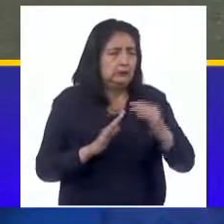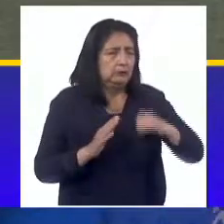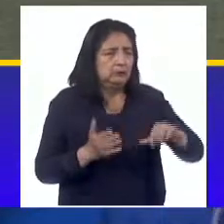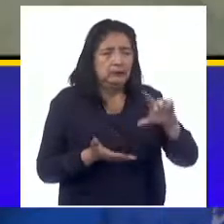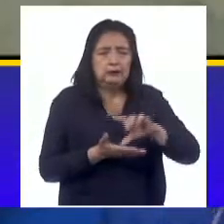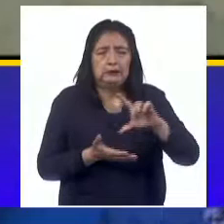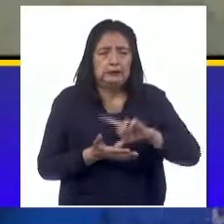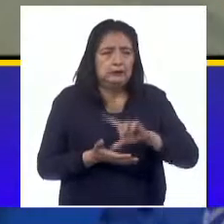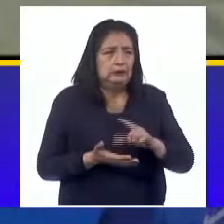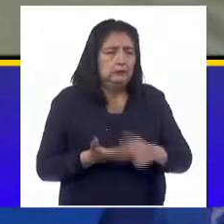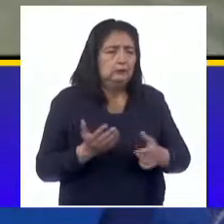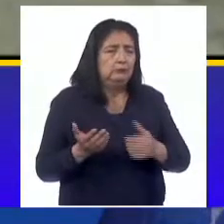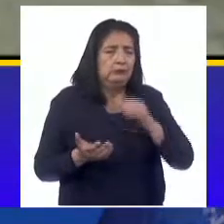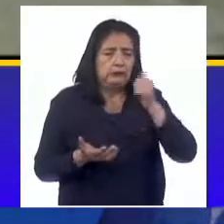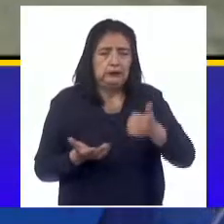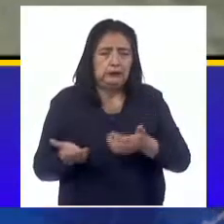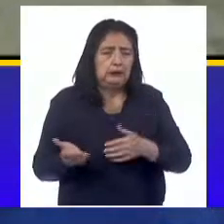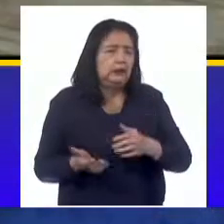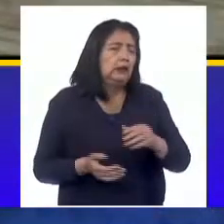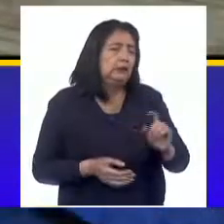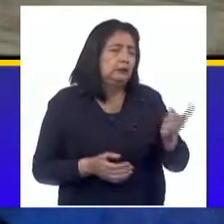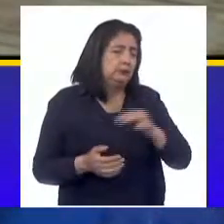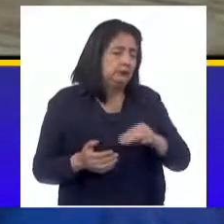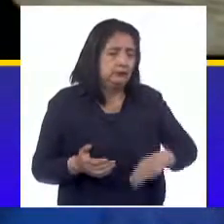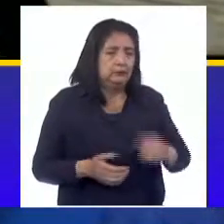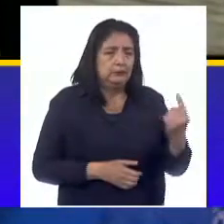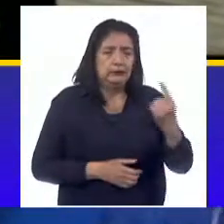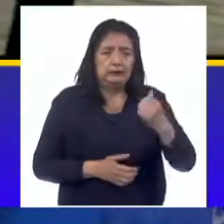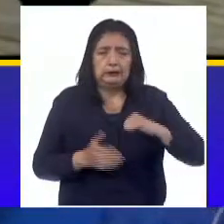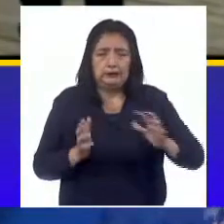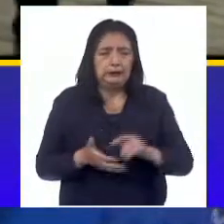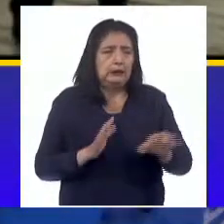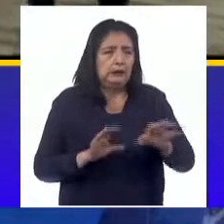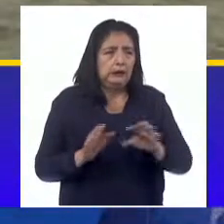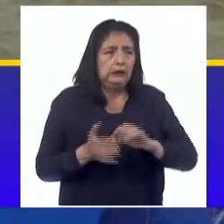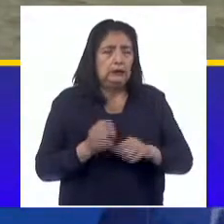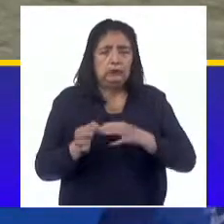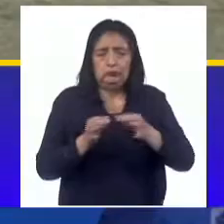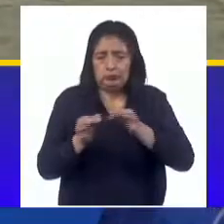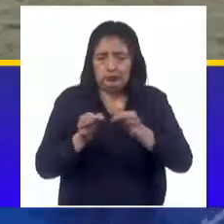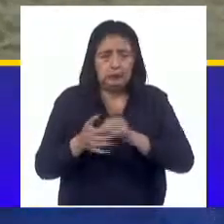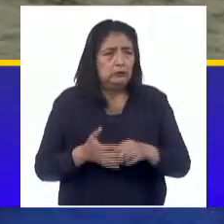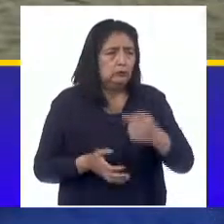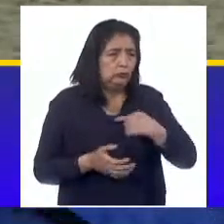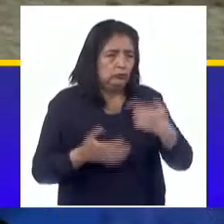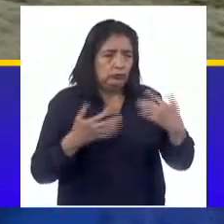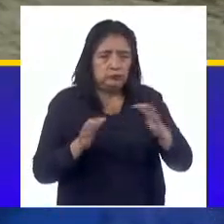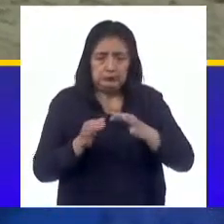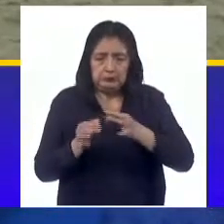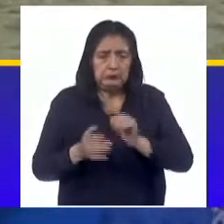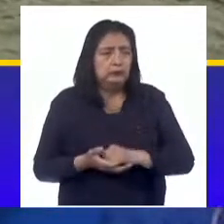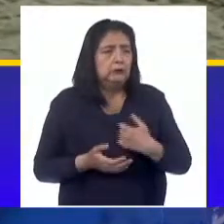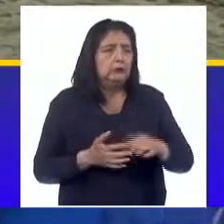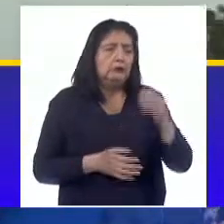Lima mañana a la PCM a las 11:30, ¿no? Cada alcalde ha hecho su exposición. Yo hice mi posición,